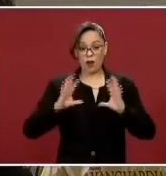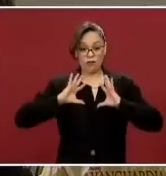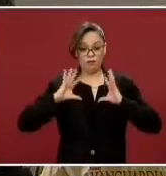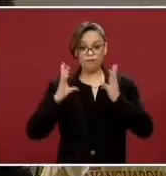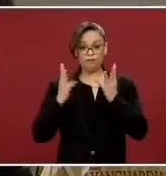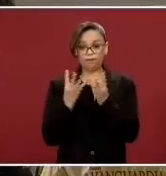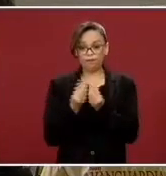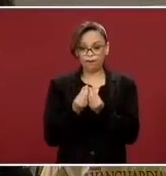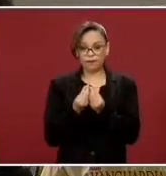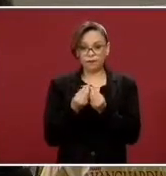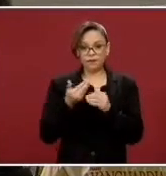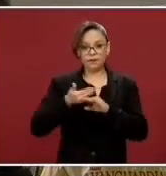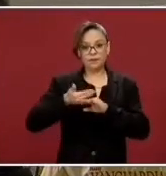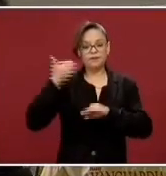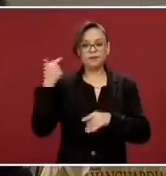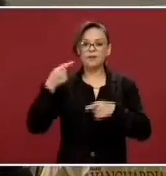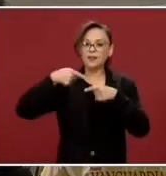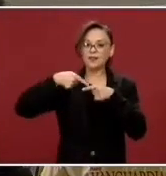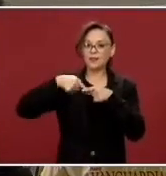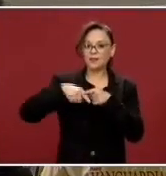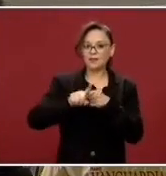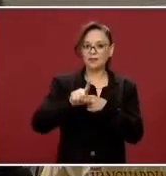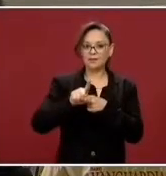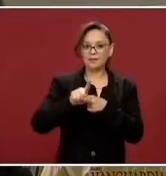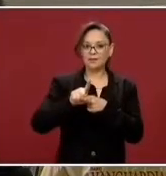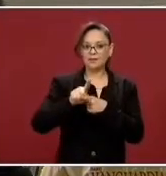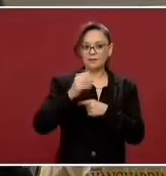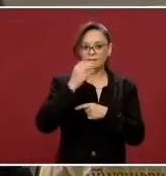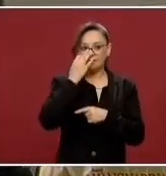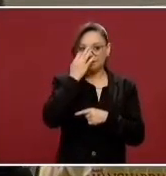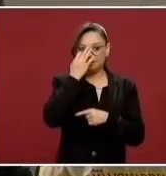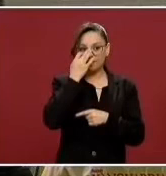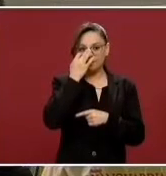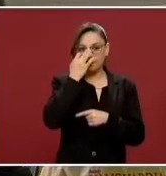desde que inició la… ¿Qué pasó?